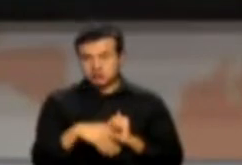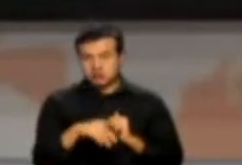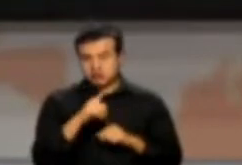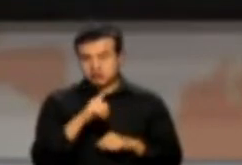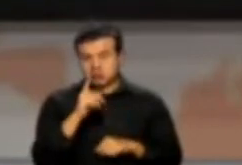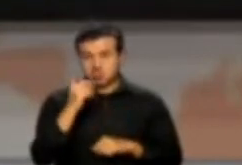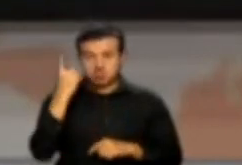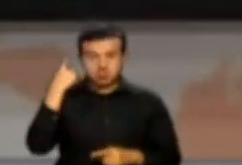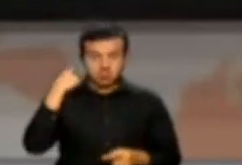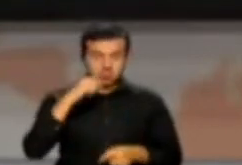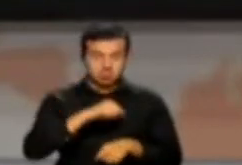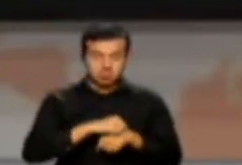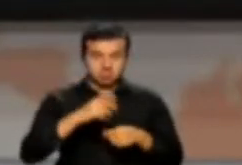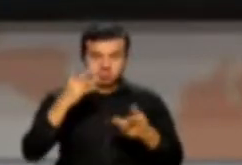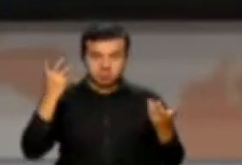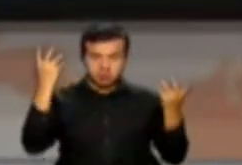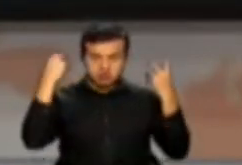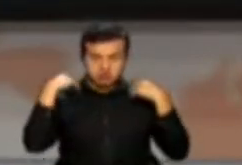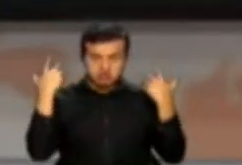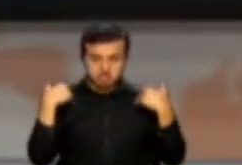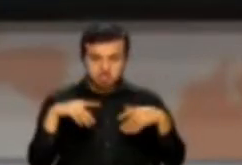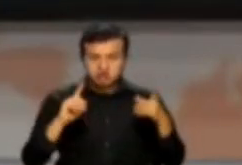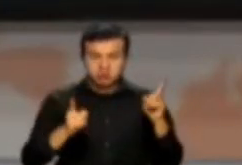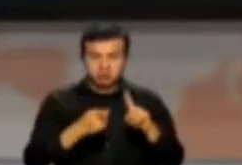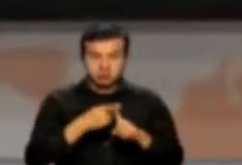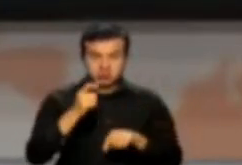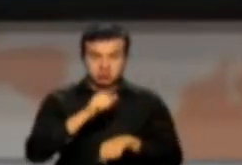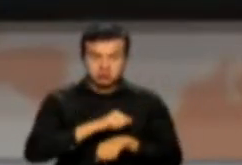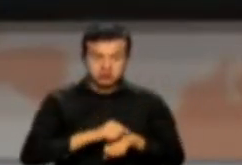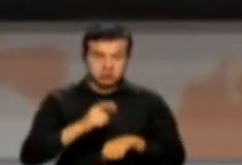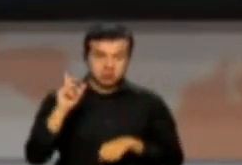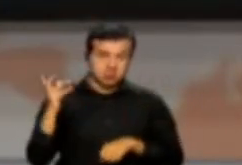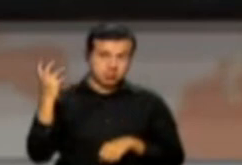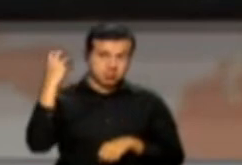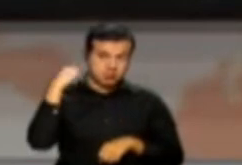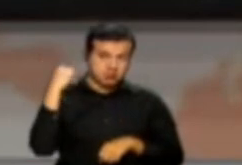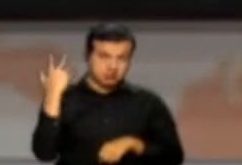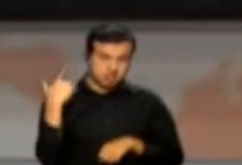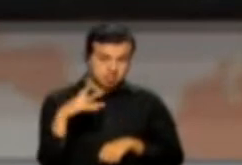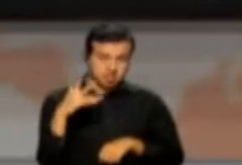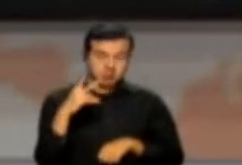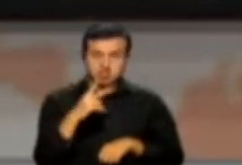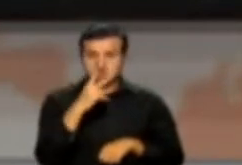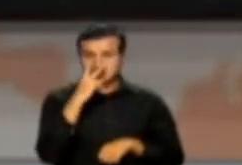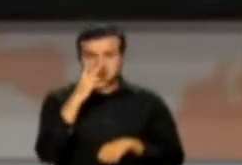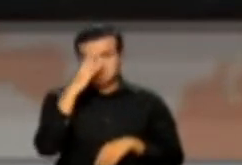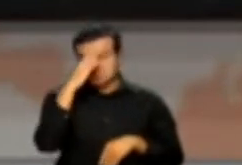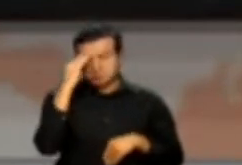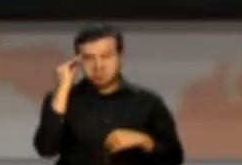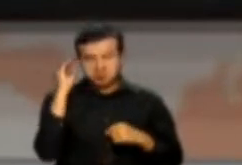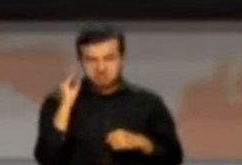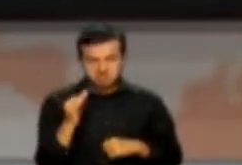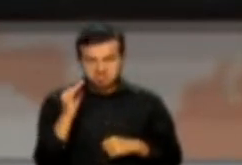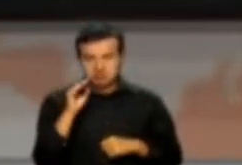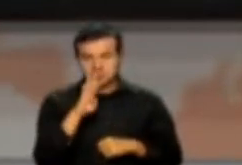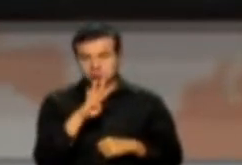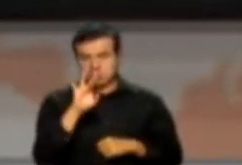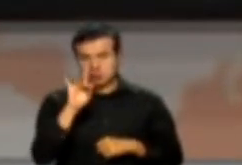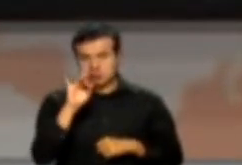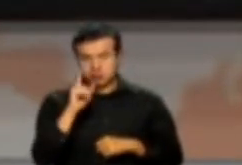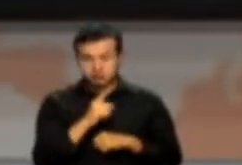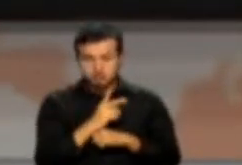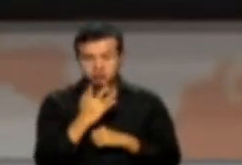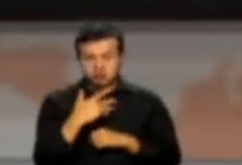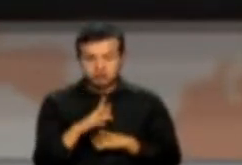trasplante a las pocas horas de haber hecho el primer trasplante en ella pudo recuperarse perfectamente a las 48 horas